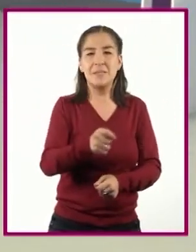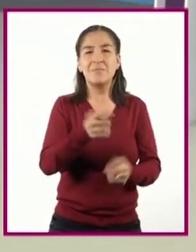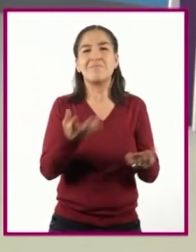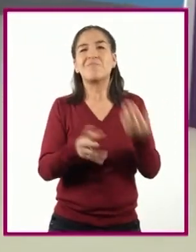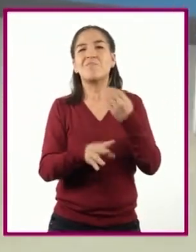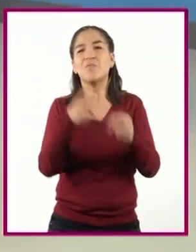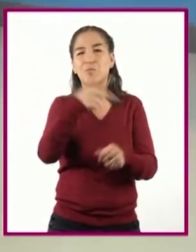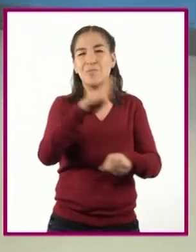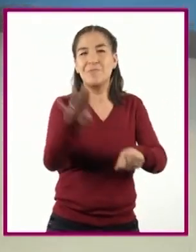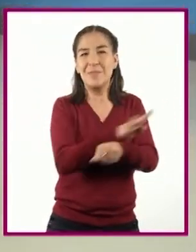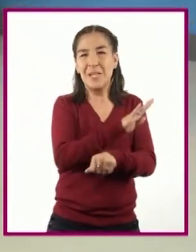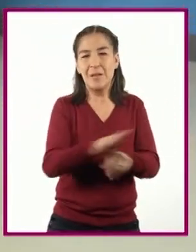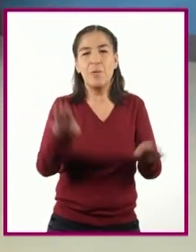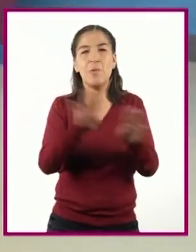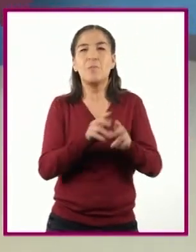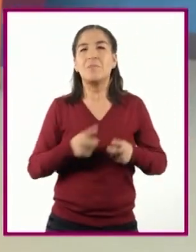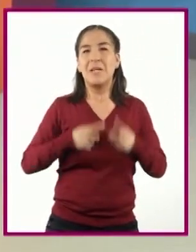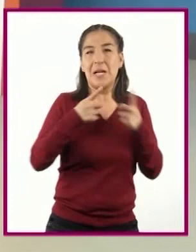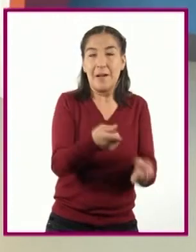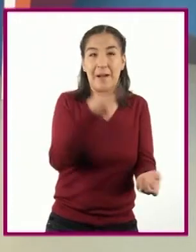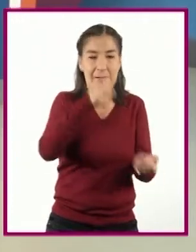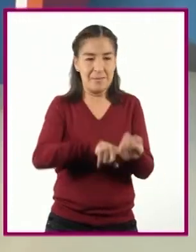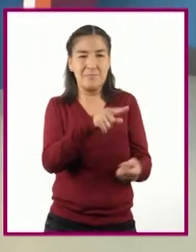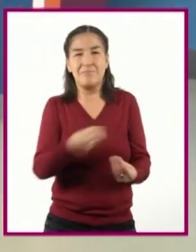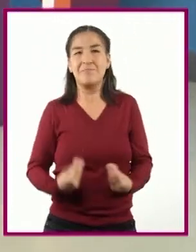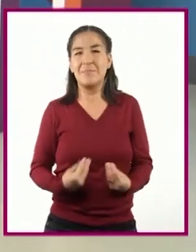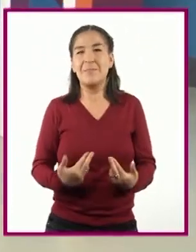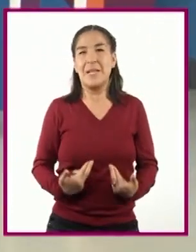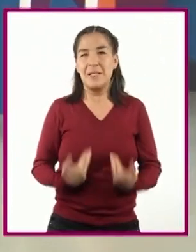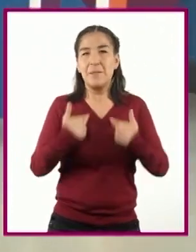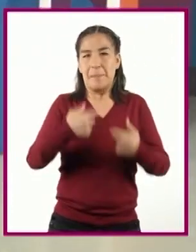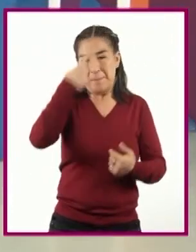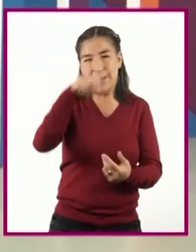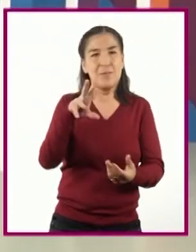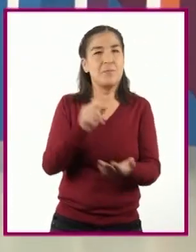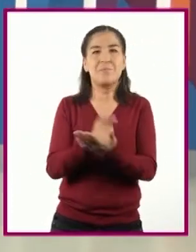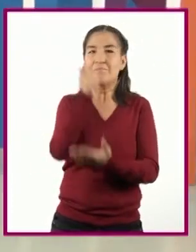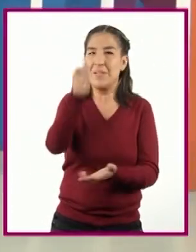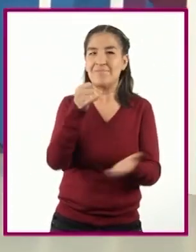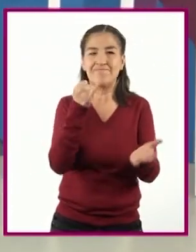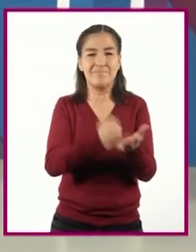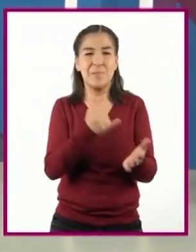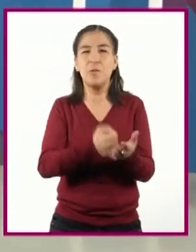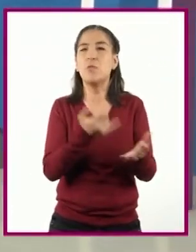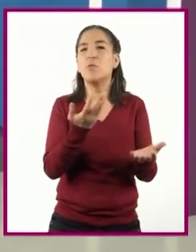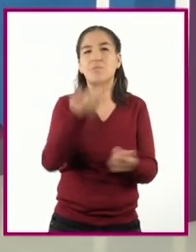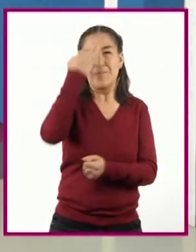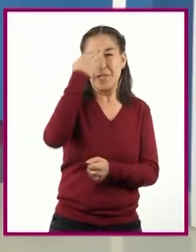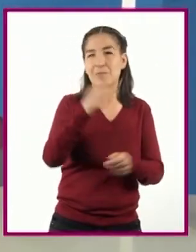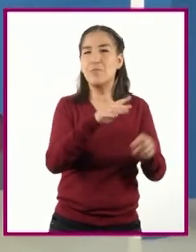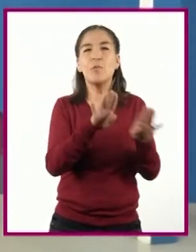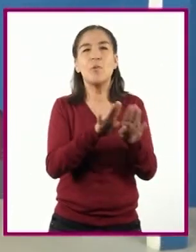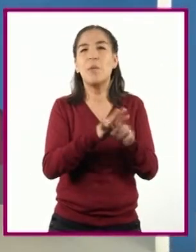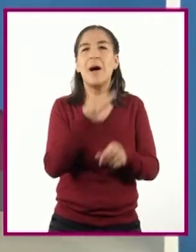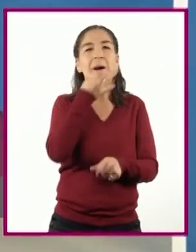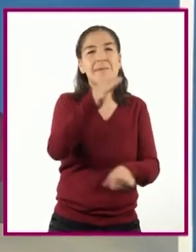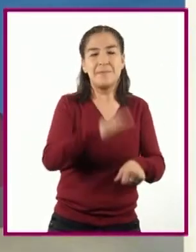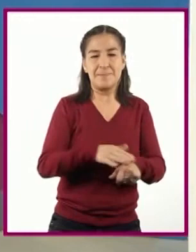el beneficio otorgado a los residentes de no pagar impuestos por un tiempo definido.